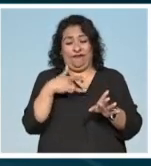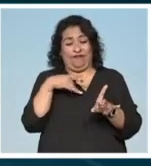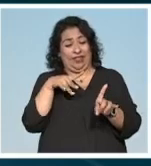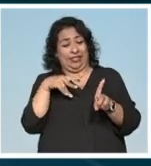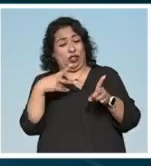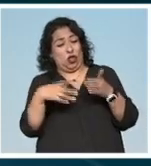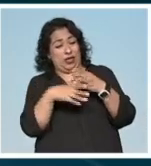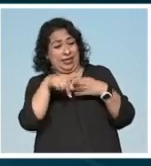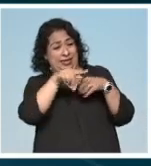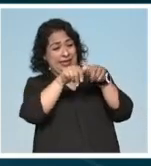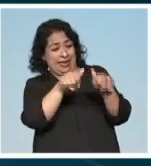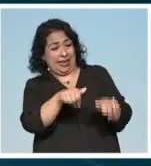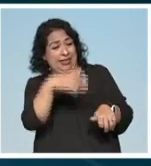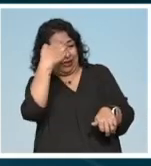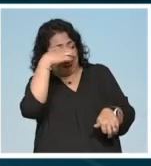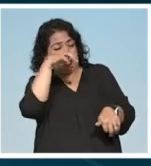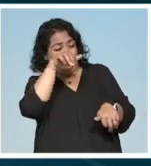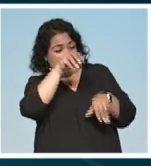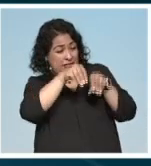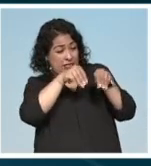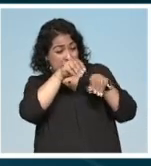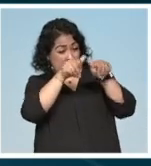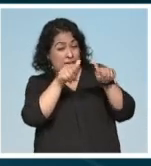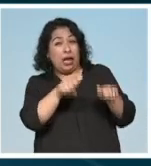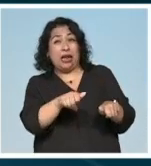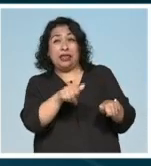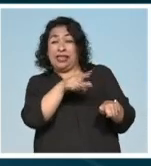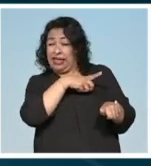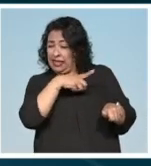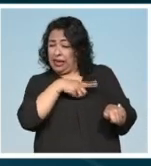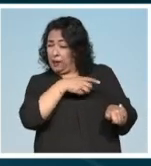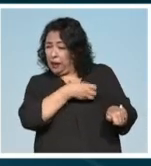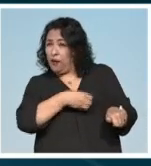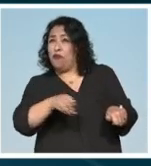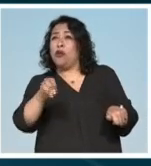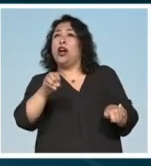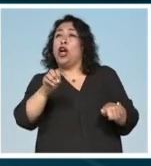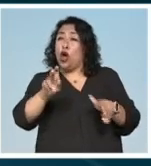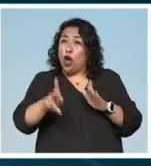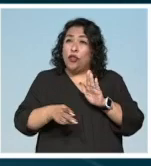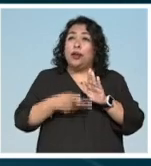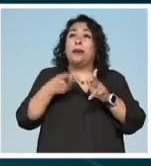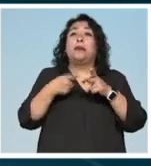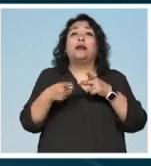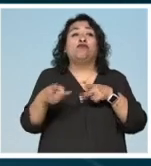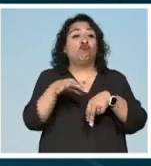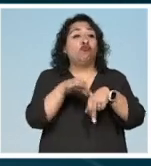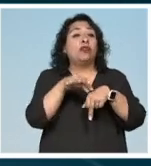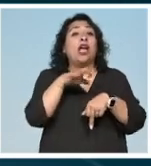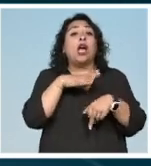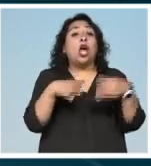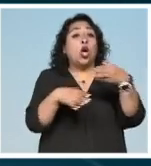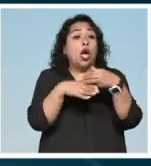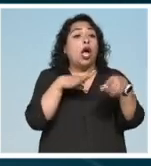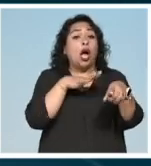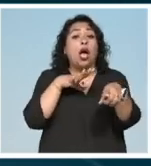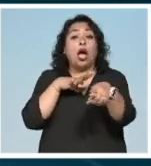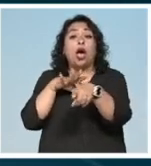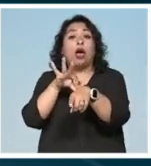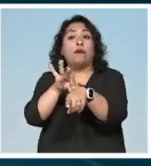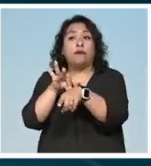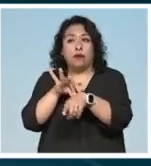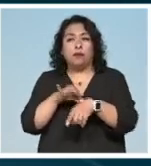objeto artístico o la experiencia estética tiene que sí o sí volver a comenzar con la presencia de los objetos.